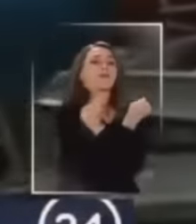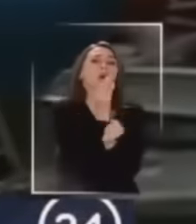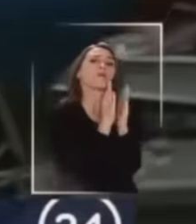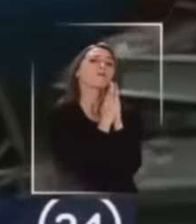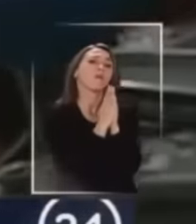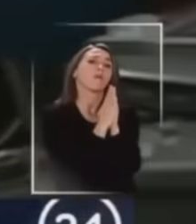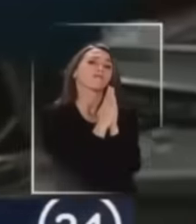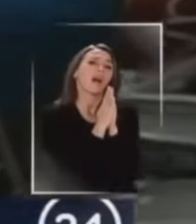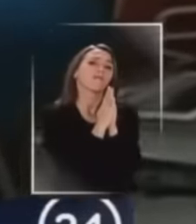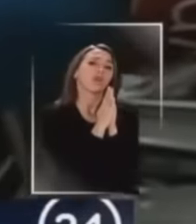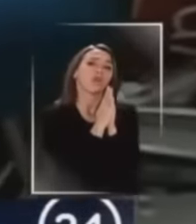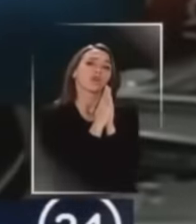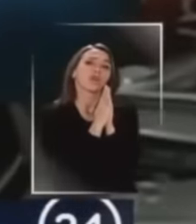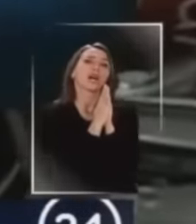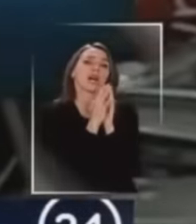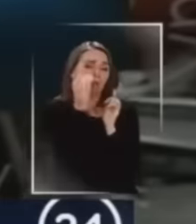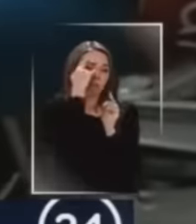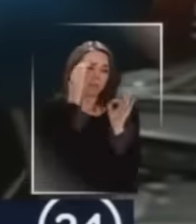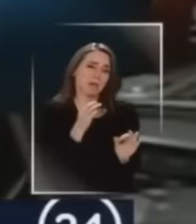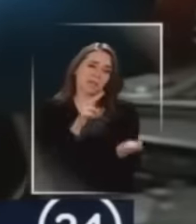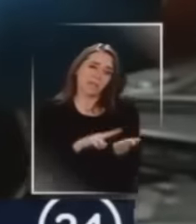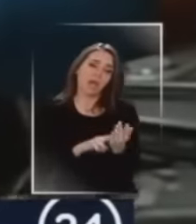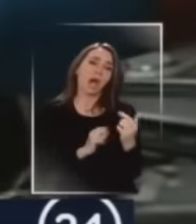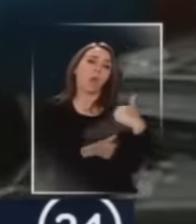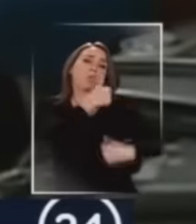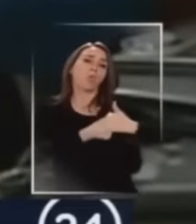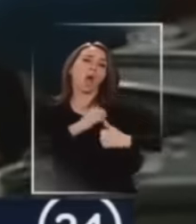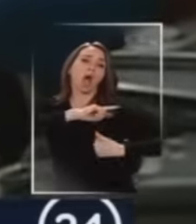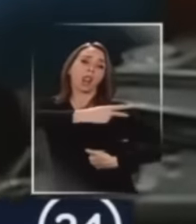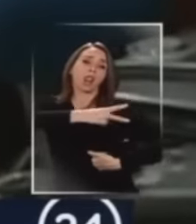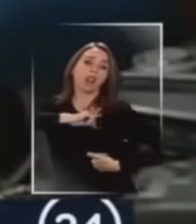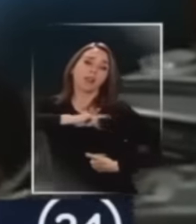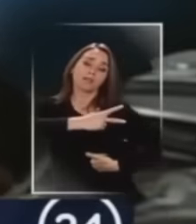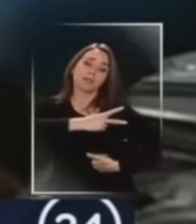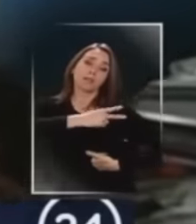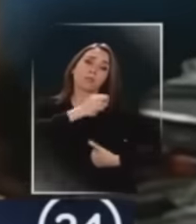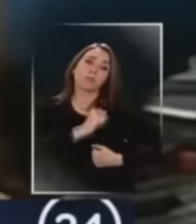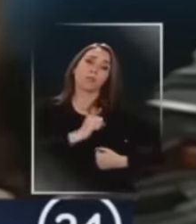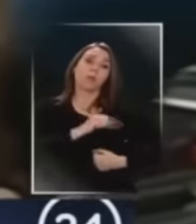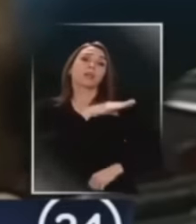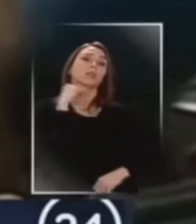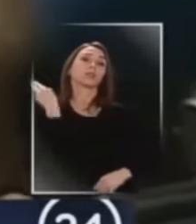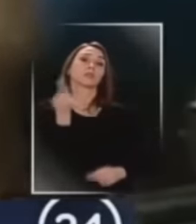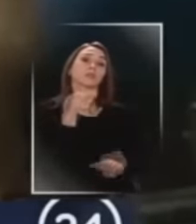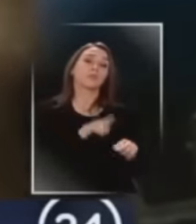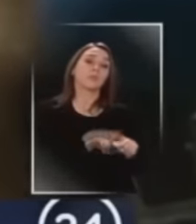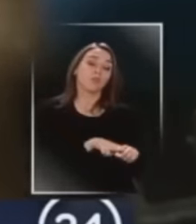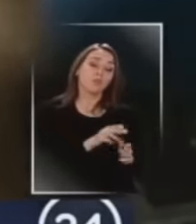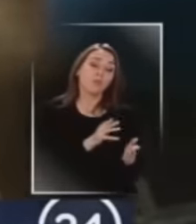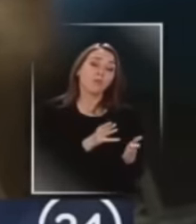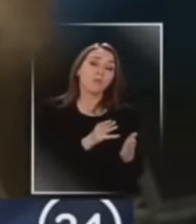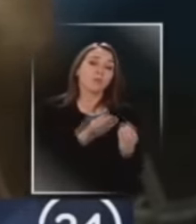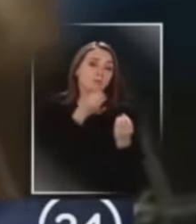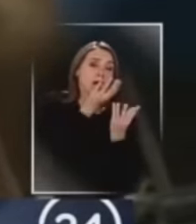favor, hay que ser realista y más de alguno de los dos puede que no sobreviva.